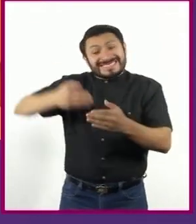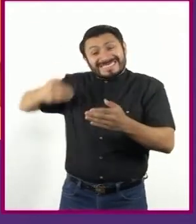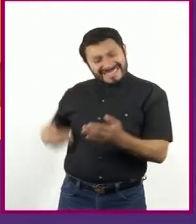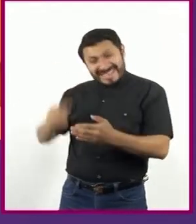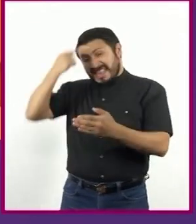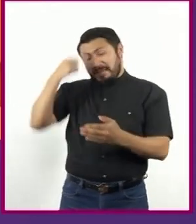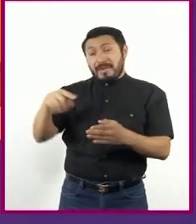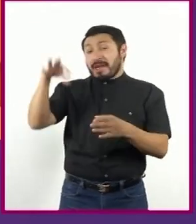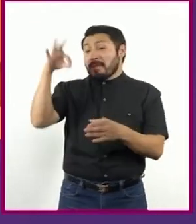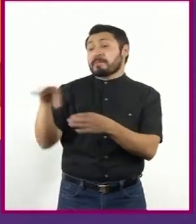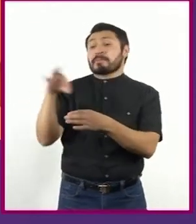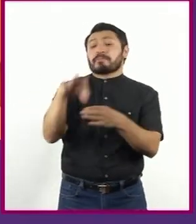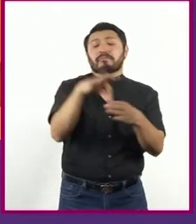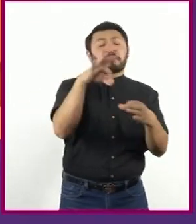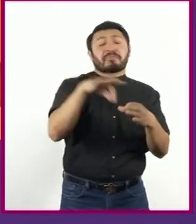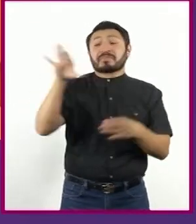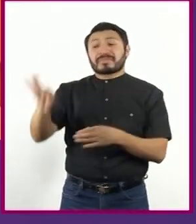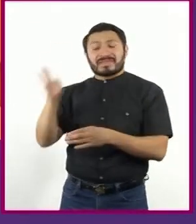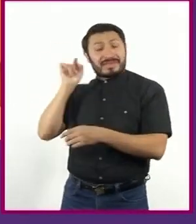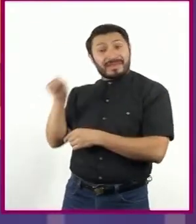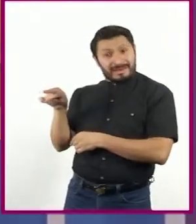tan determinante?